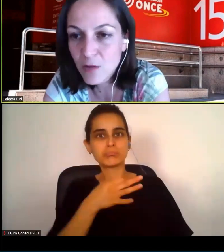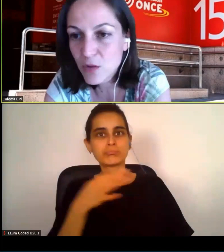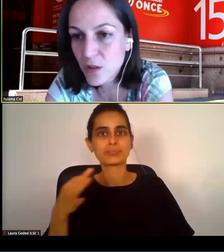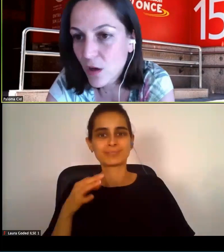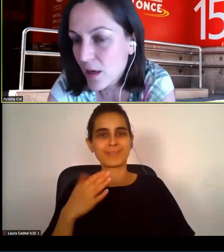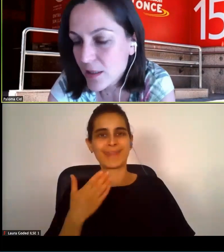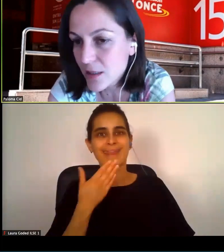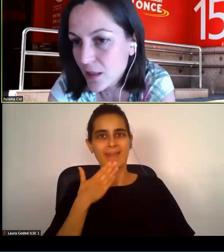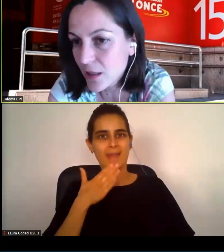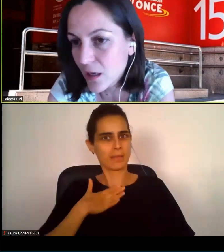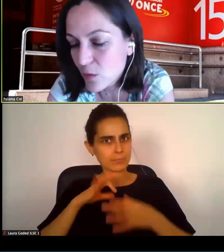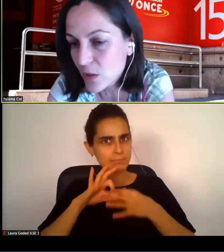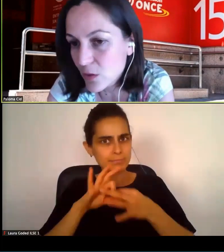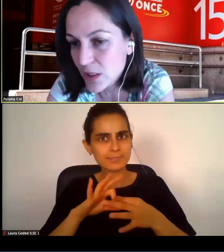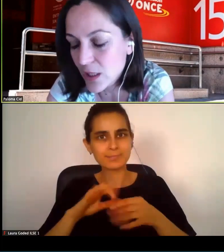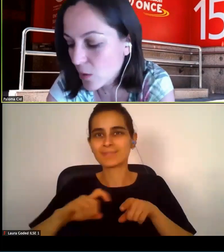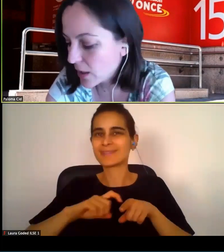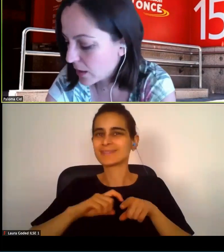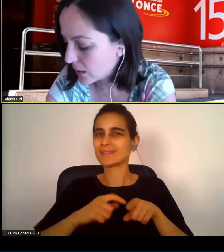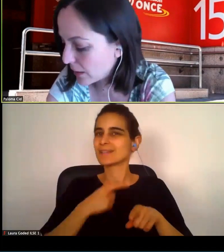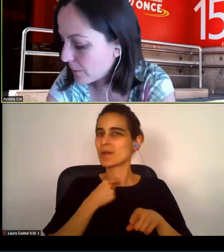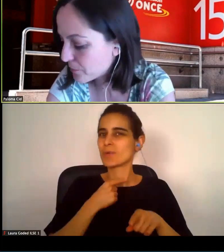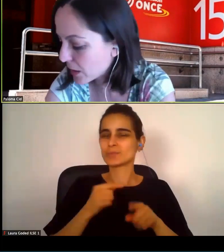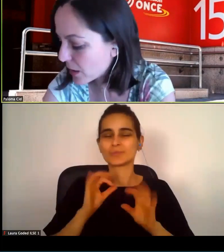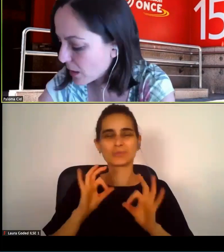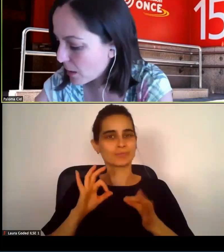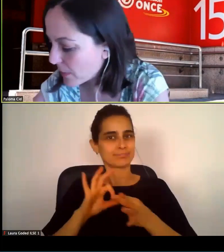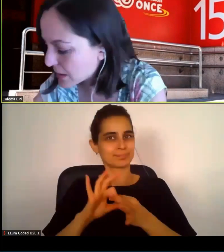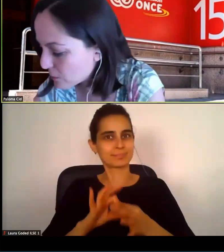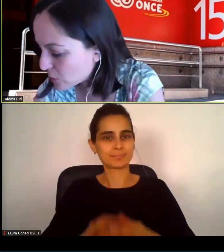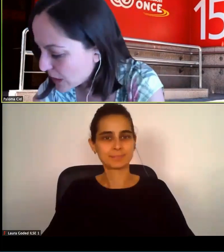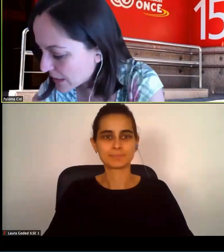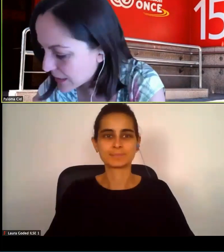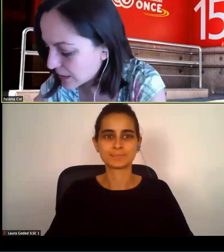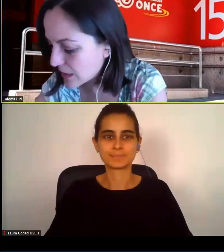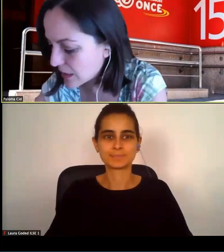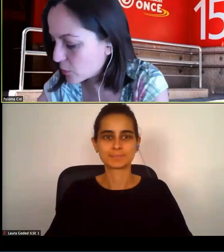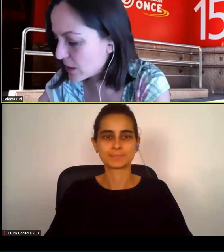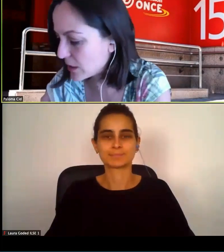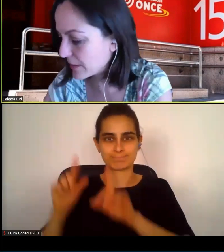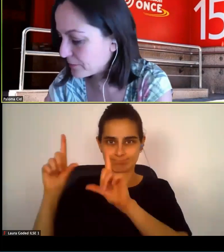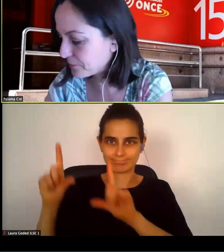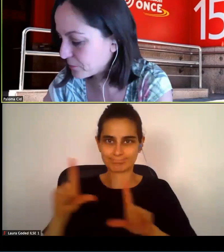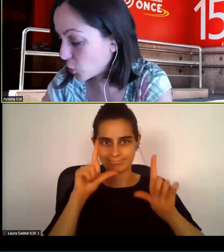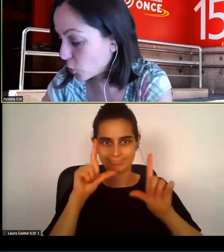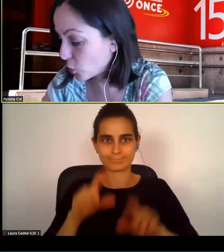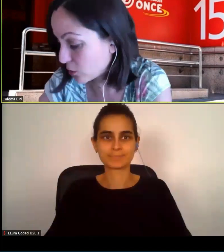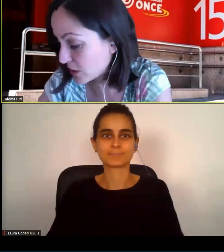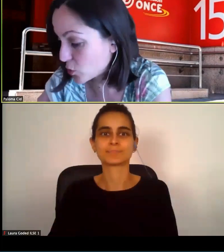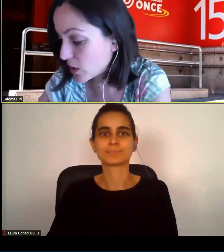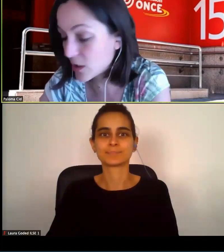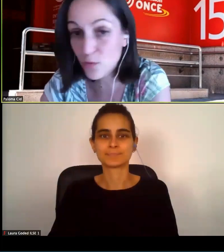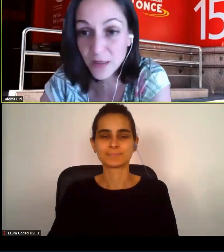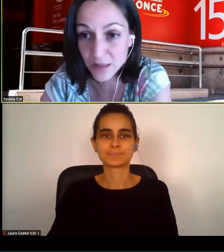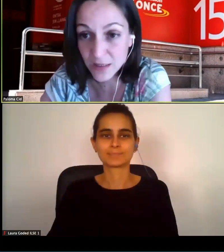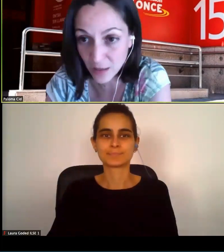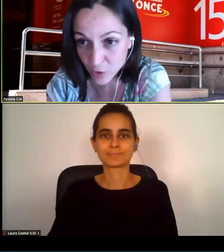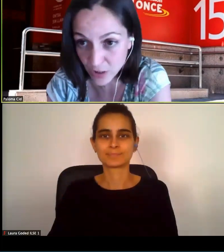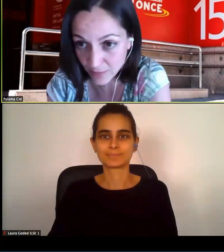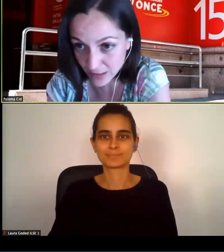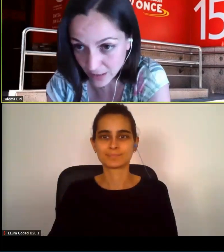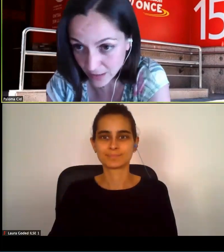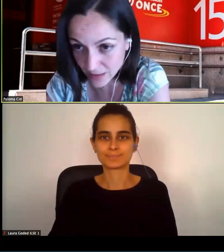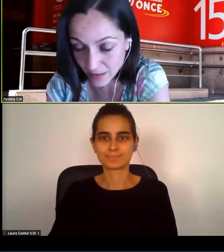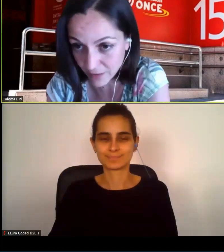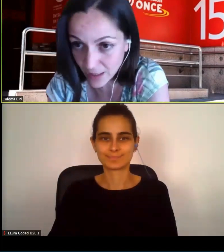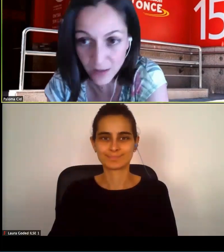a nuestra estética, a nuestro estilo, etc. Pasamos a la siguiente diapositiva, porque os he hecho el resumen 3